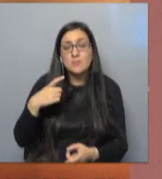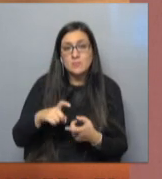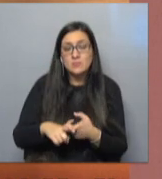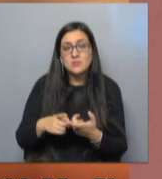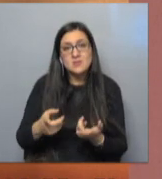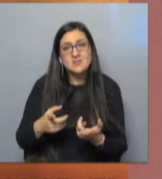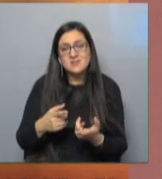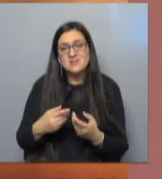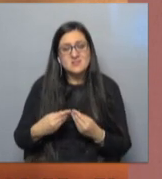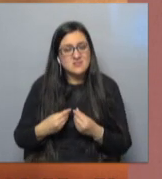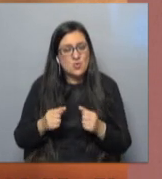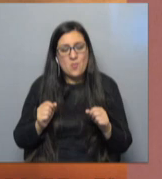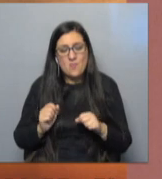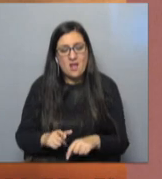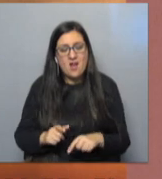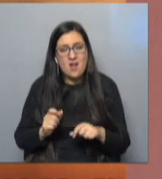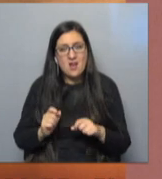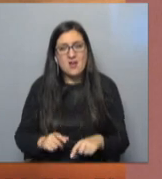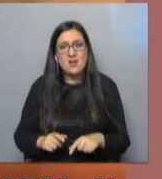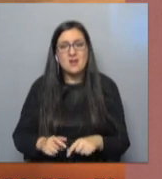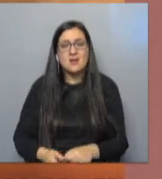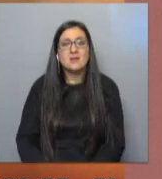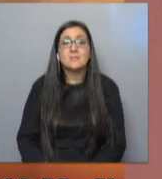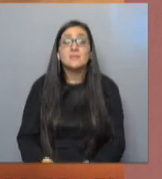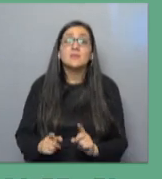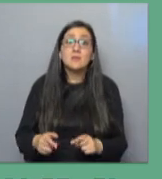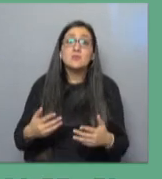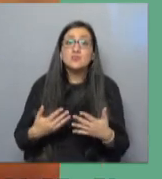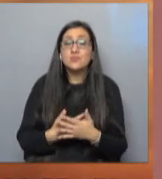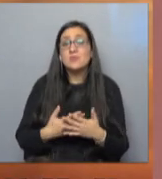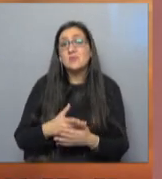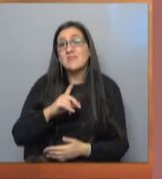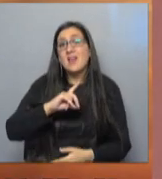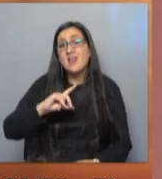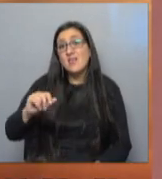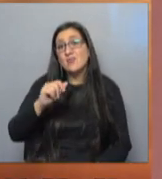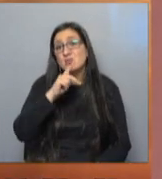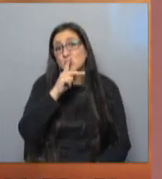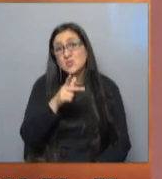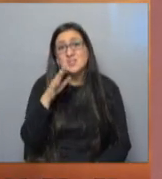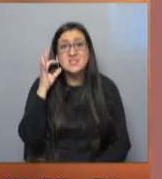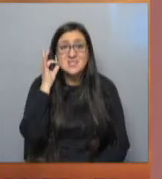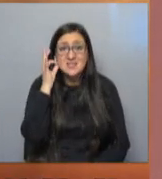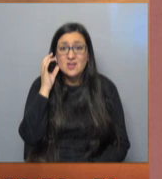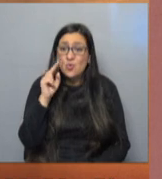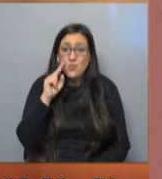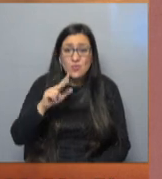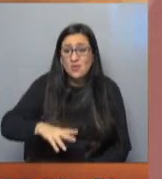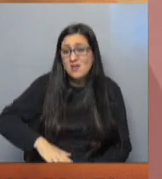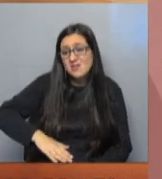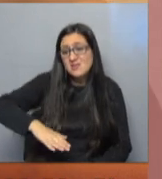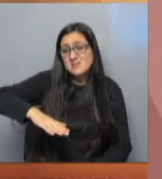cuadro mucho y demás lo que ella sufría sobre todo fue estar lejos de lejos de las hijas no verlas crecer no verlas